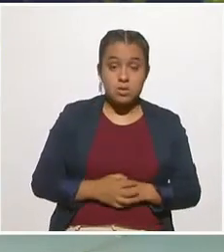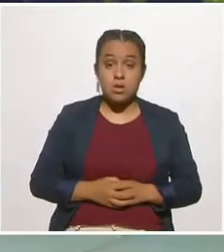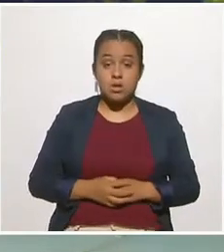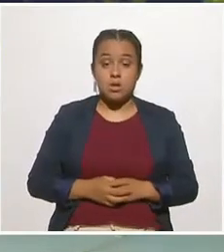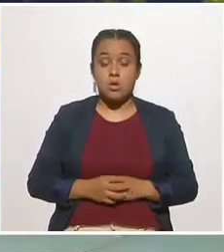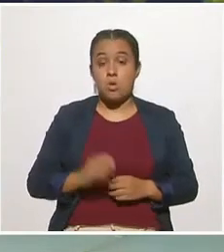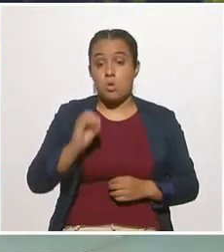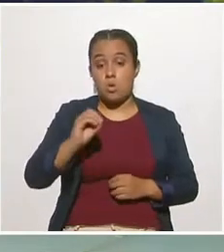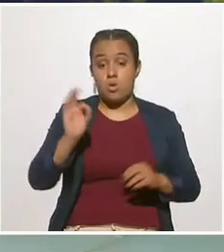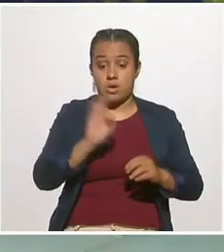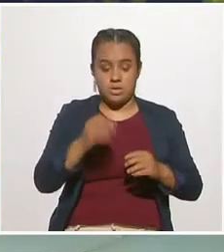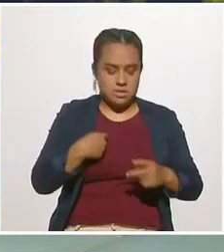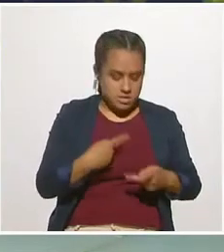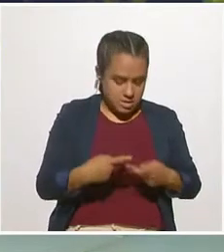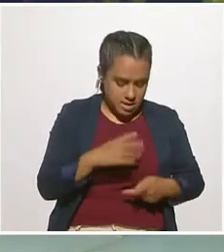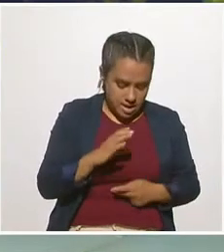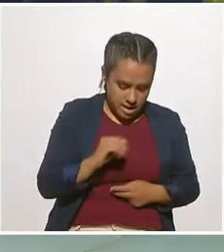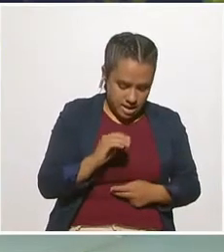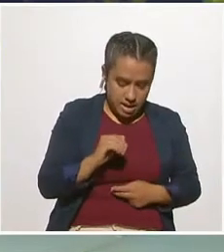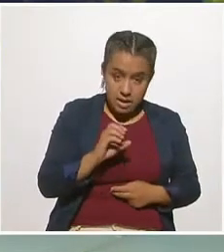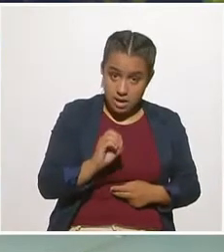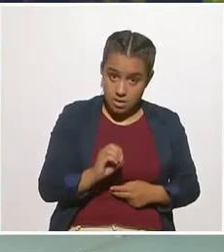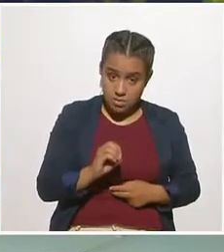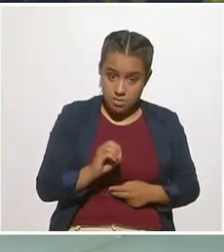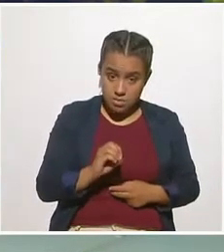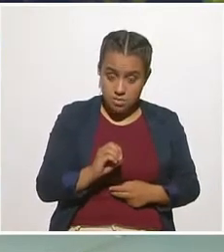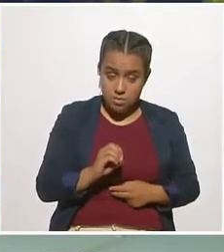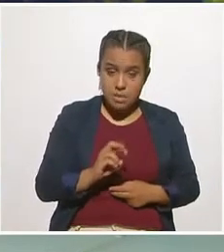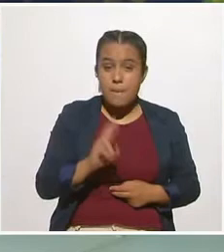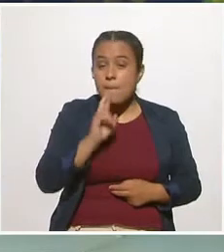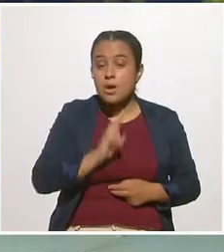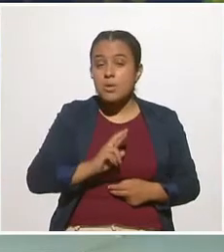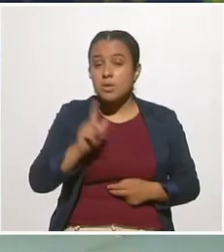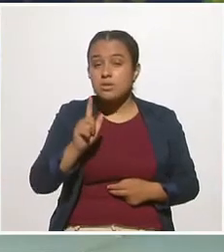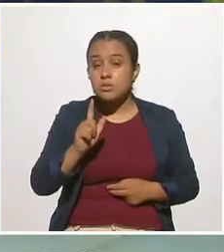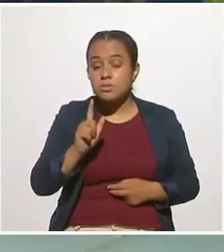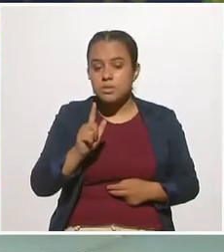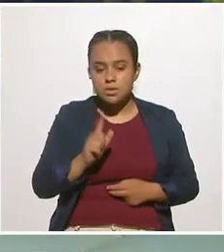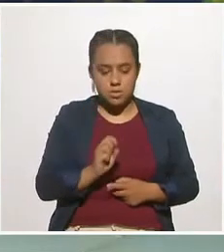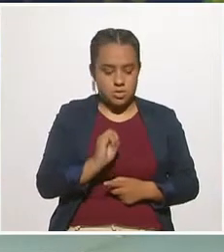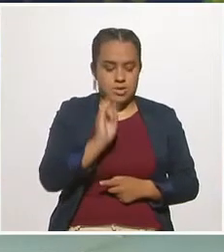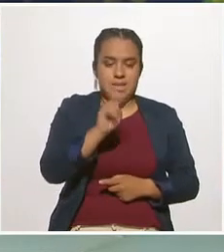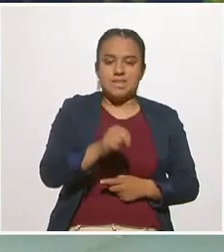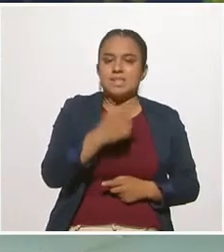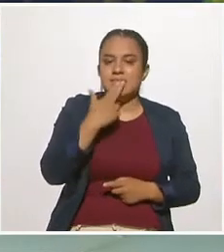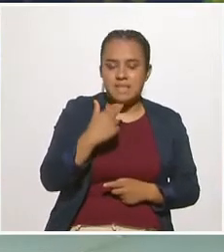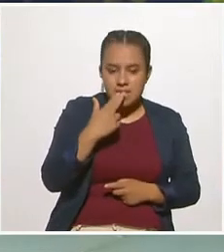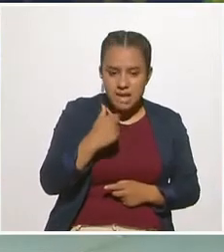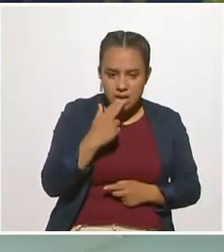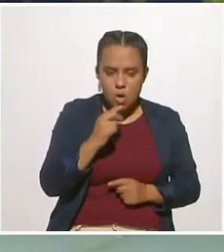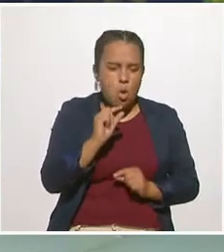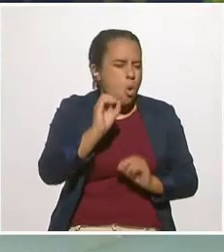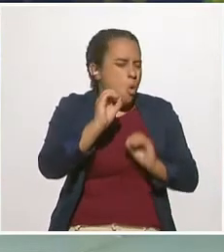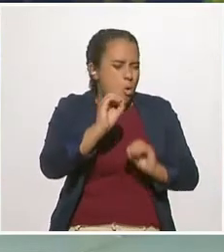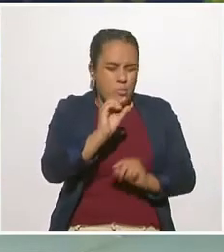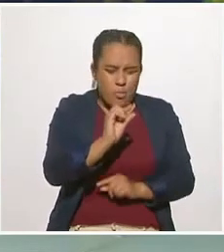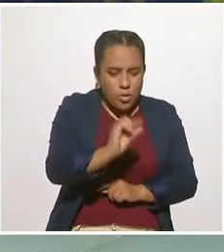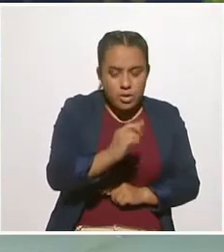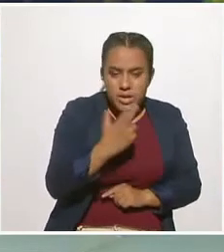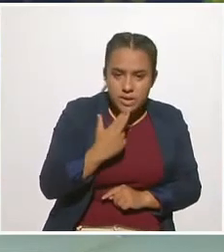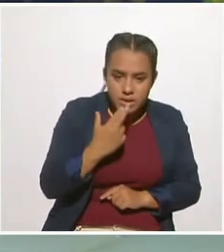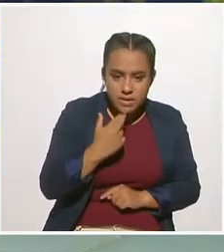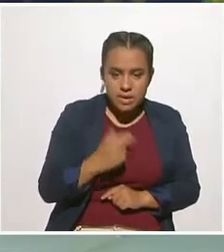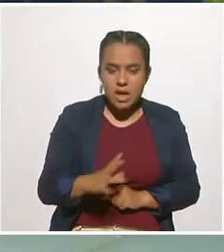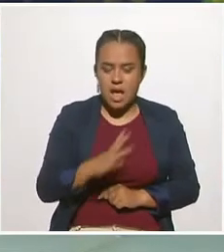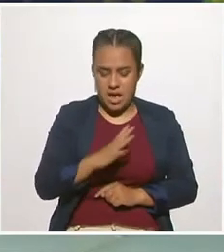cacao. Lo ideal, obviamente, pues sí, es sin azúcar o la mínima cantidad de azúcar. Tenemos opciones de cacao